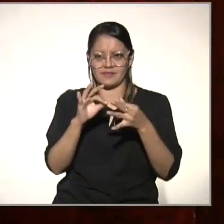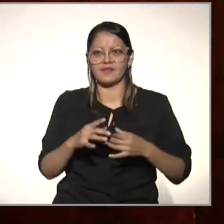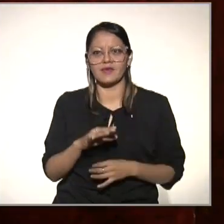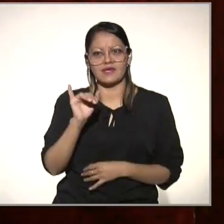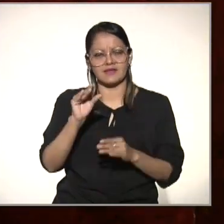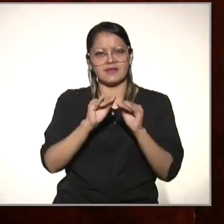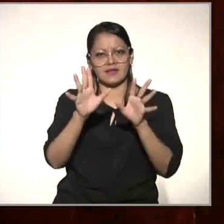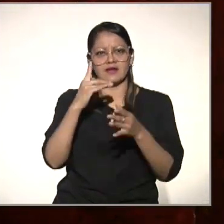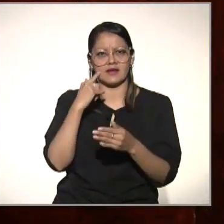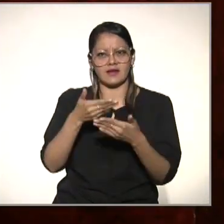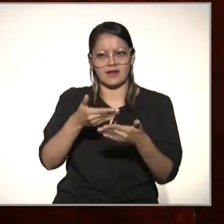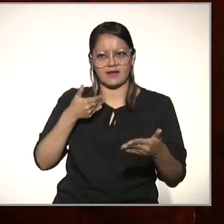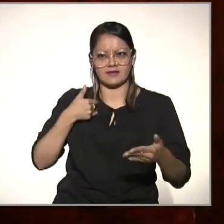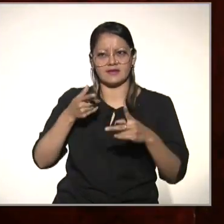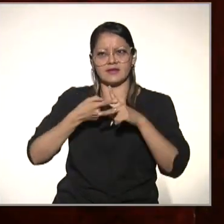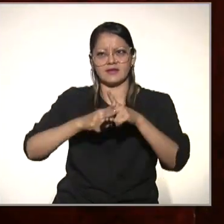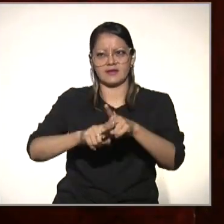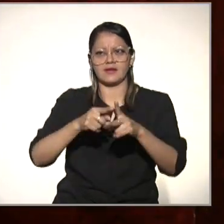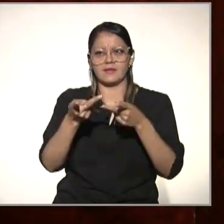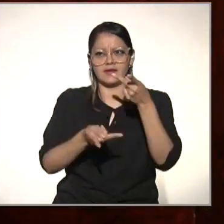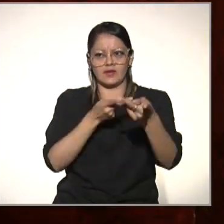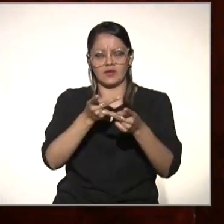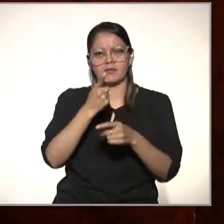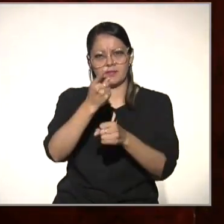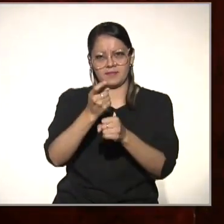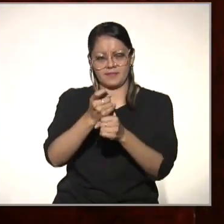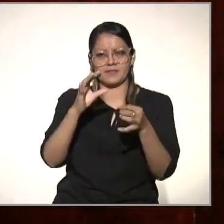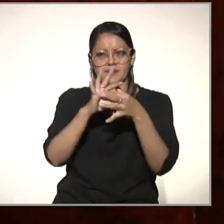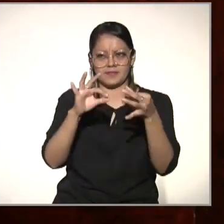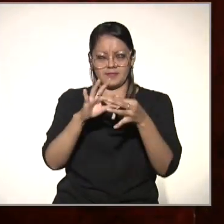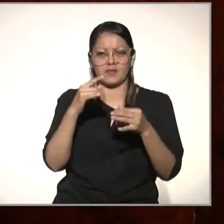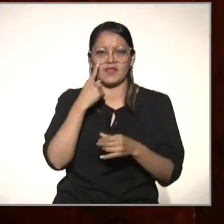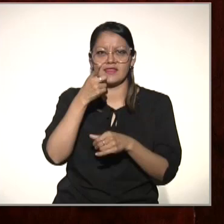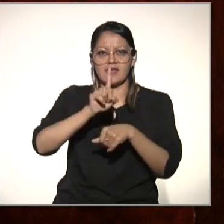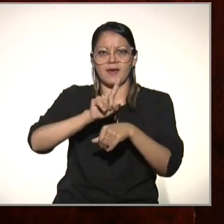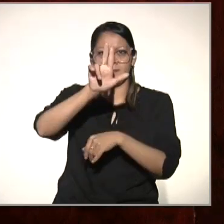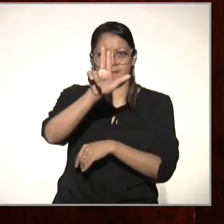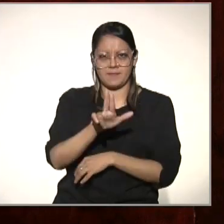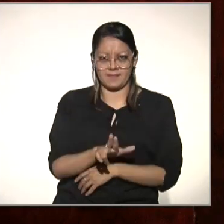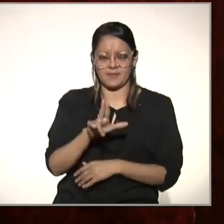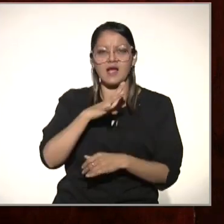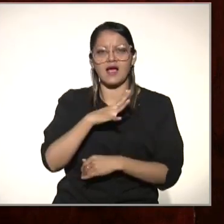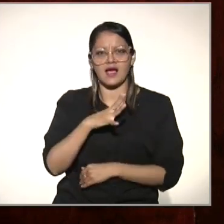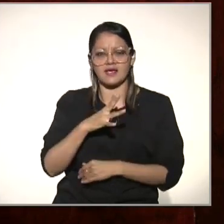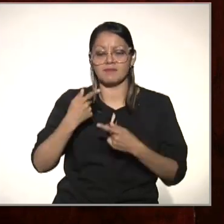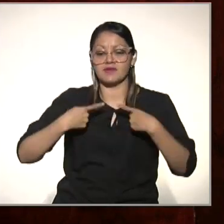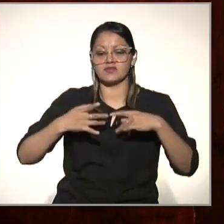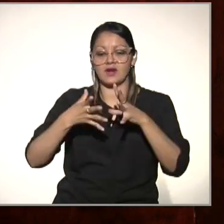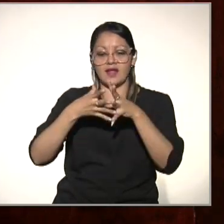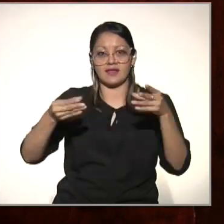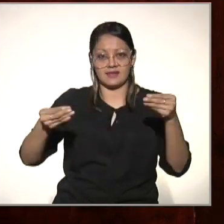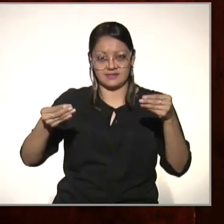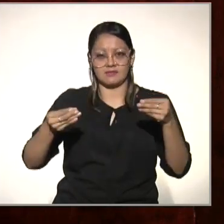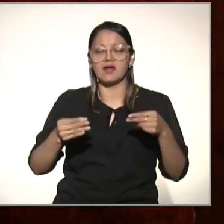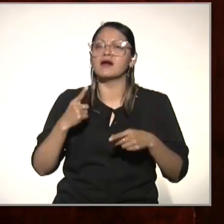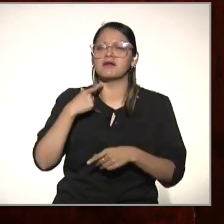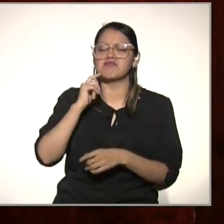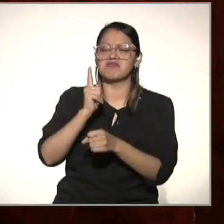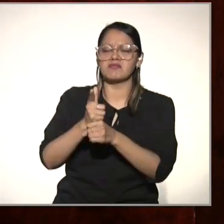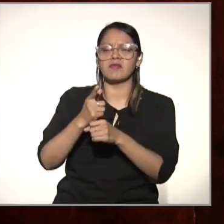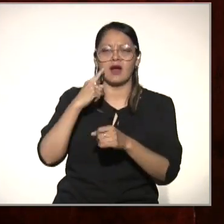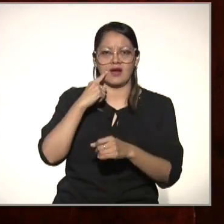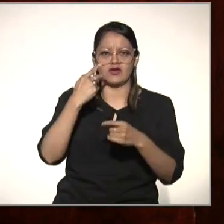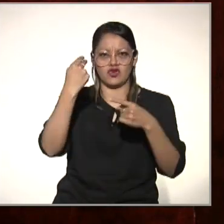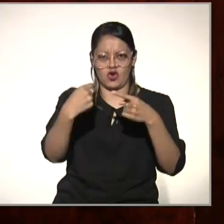solo que antes de continuar con la sección de preguntas, como ustedes saben, cada martes tenemos una sección de personas desaparecidas. En pantalla va a aparecer el